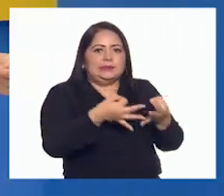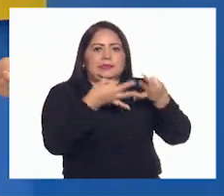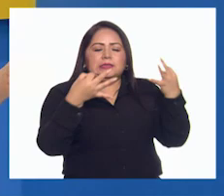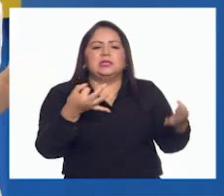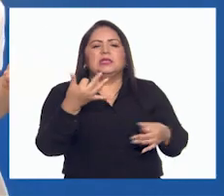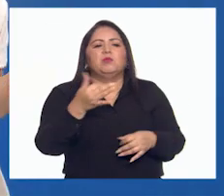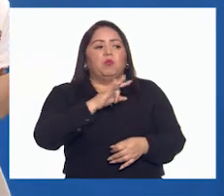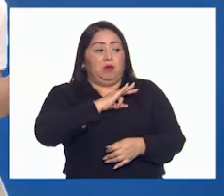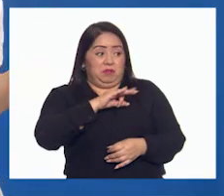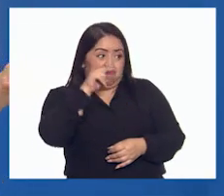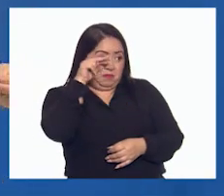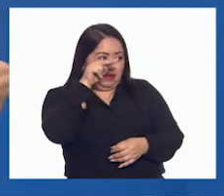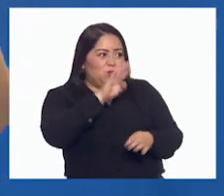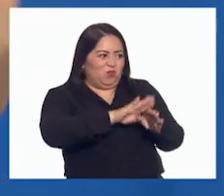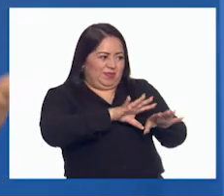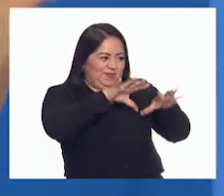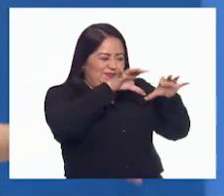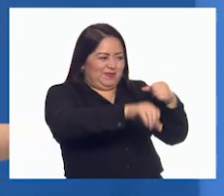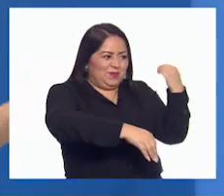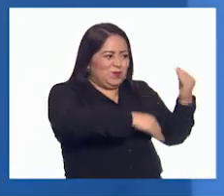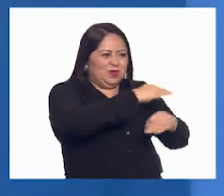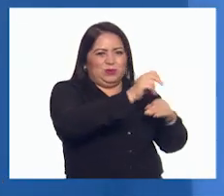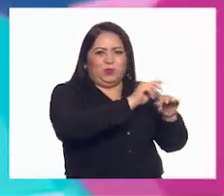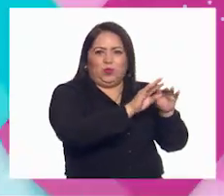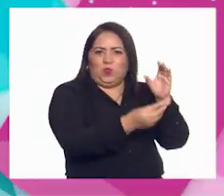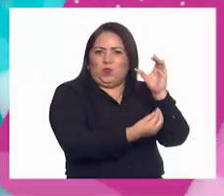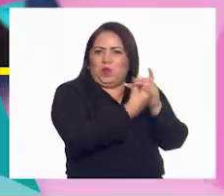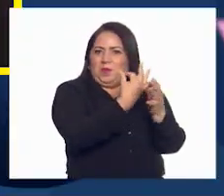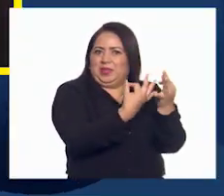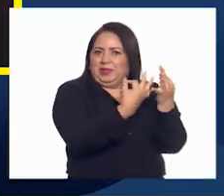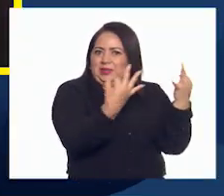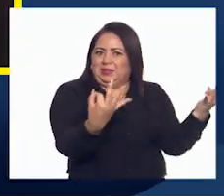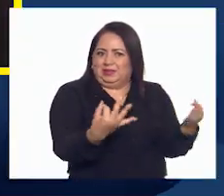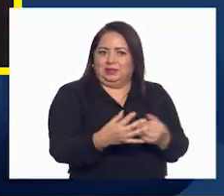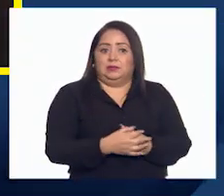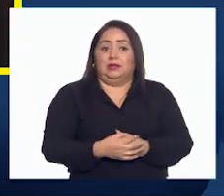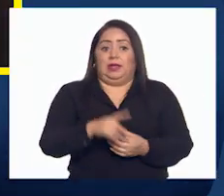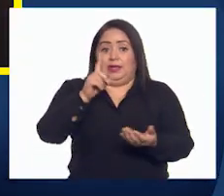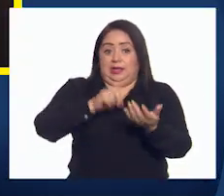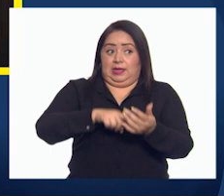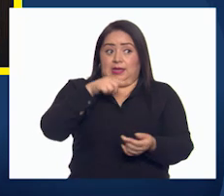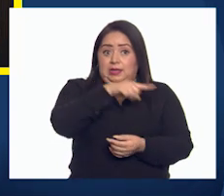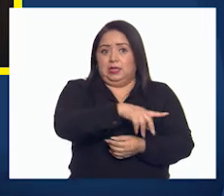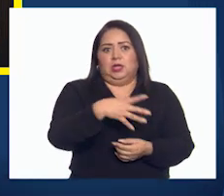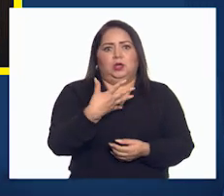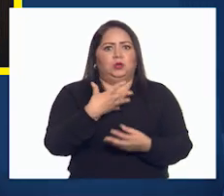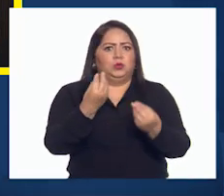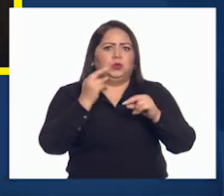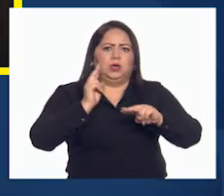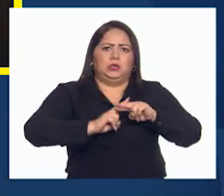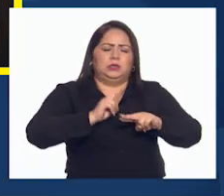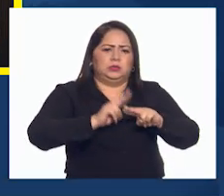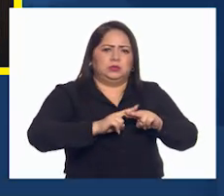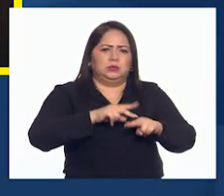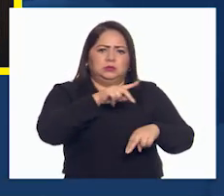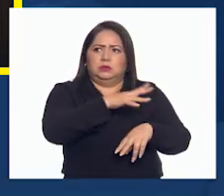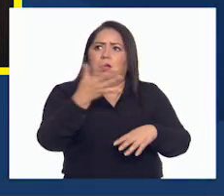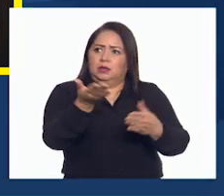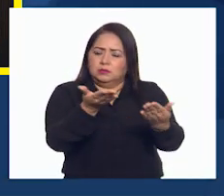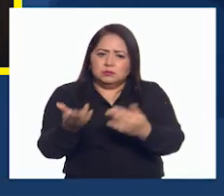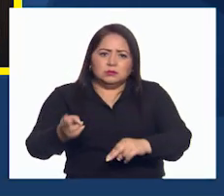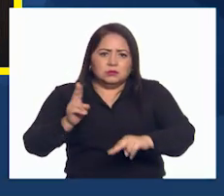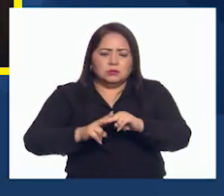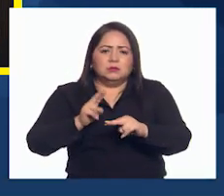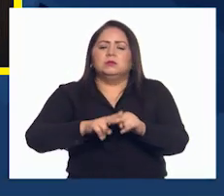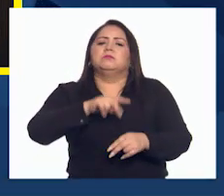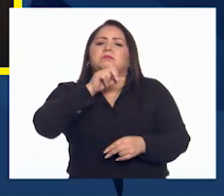qué tan factible sería la conquista de estas nuevas tierras. Allí tenían muchas sillas donde los hicieron sentar,